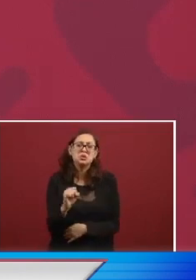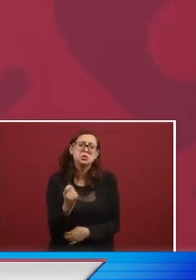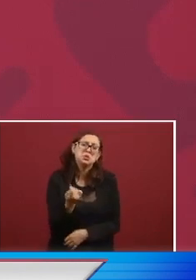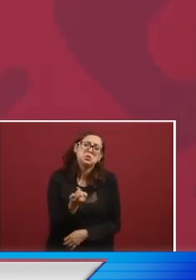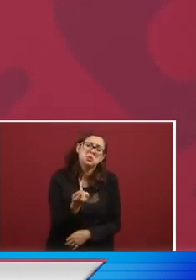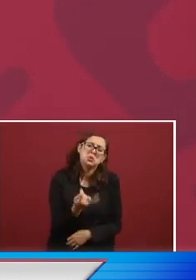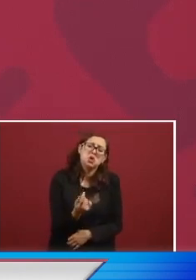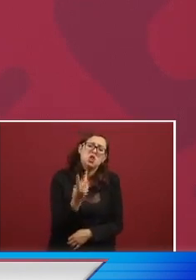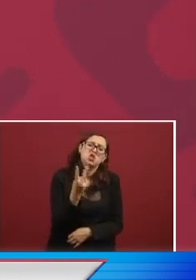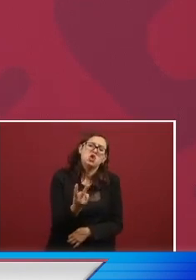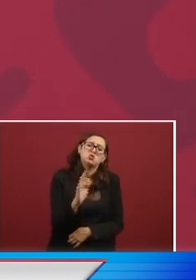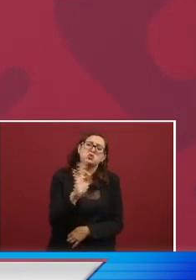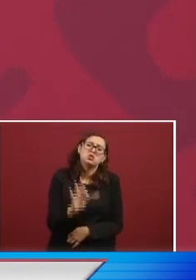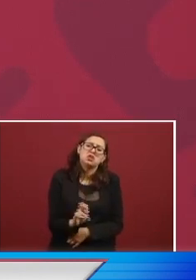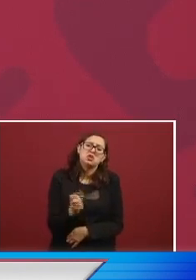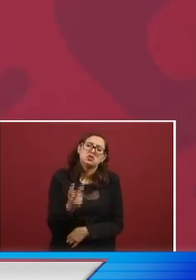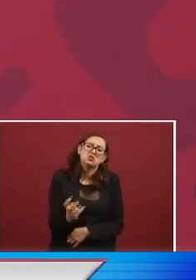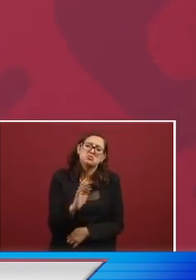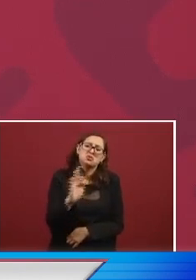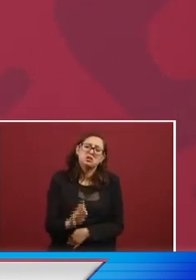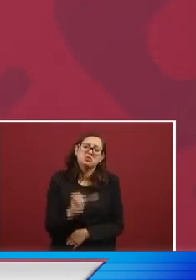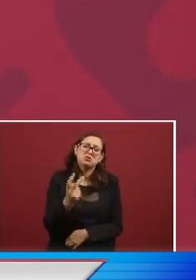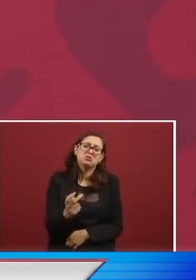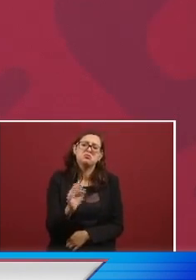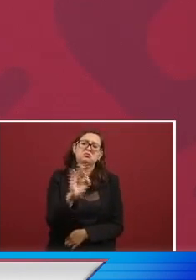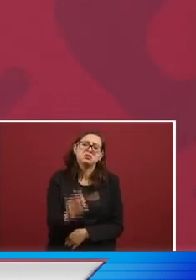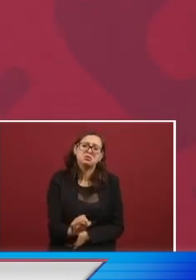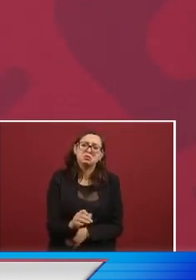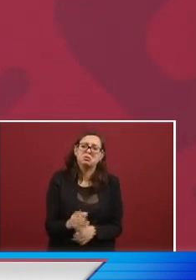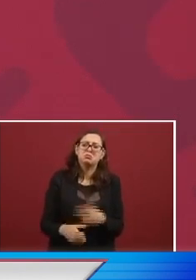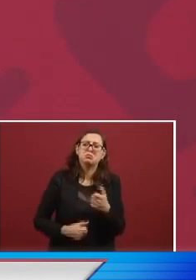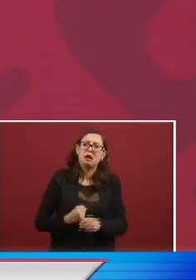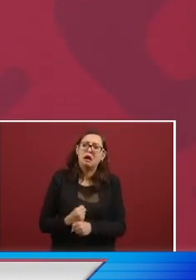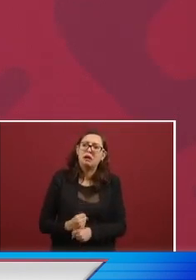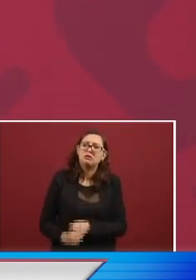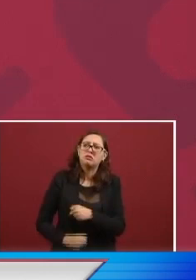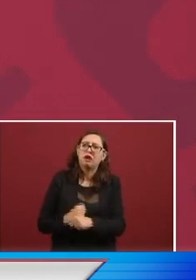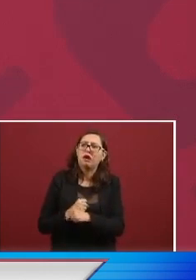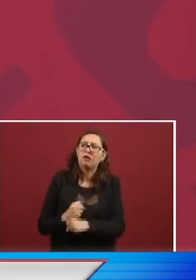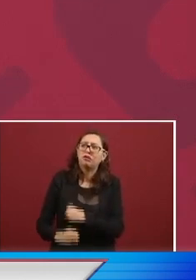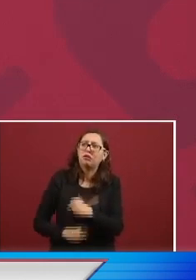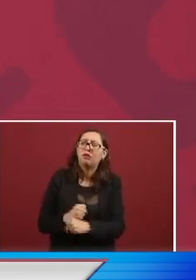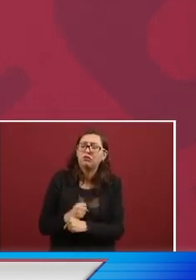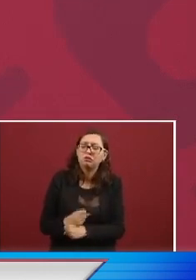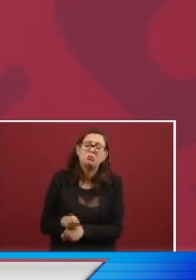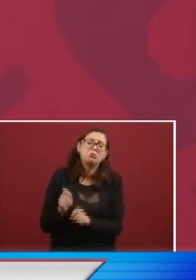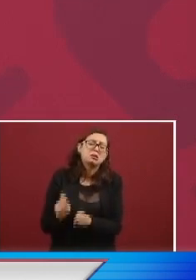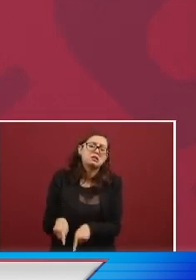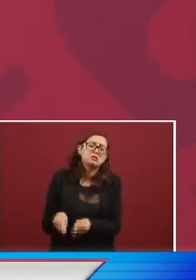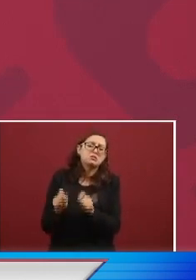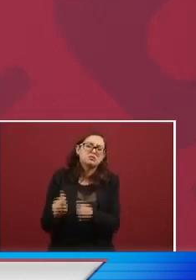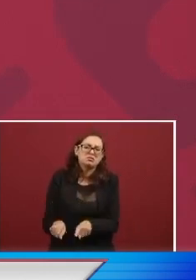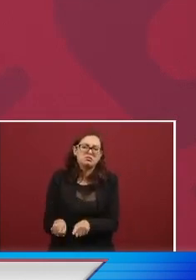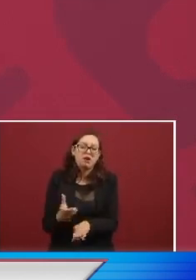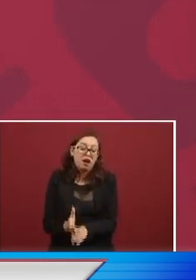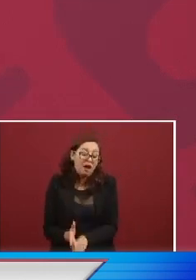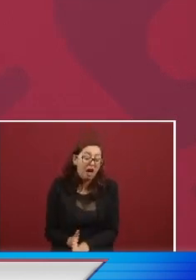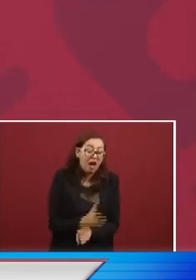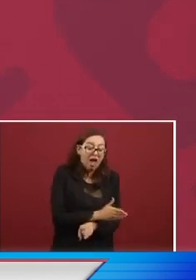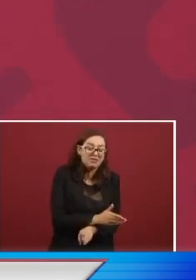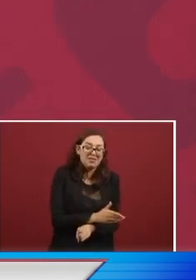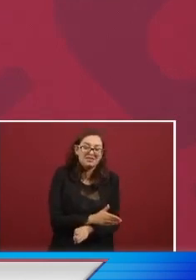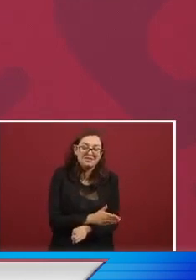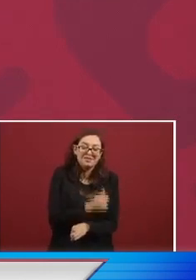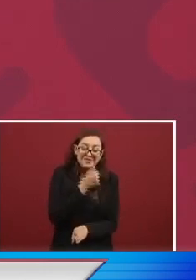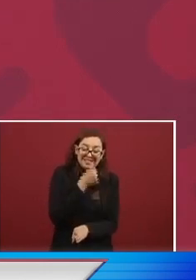6% anual. Los tecnócratas deben ofrecer disculpas por esta época de empobrecimiento del país. Este año se crecerá al 2%. Está creciendo